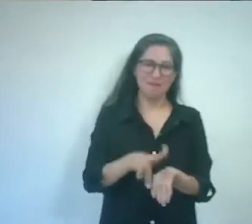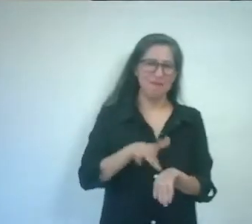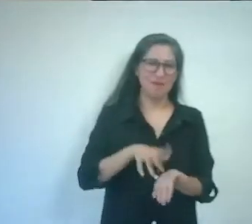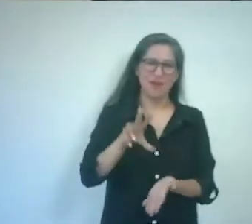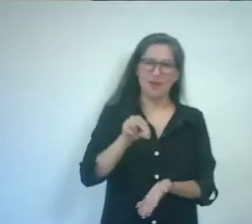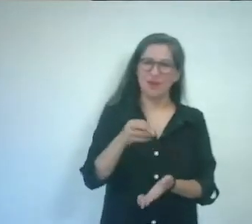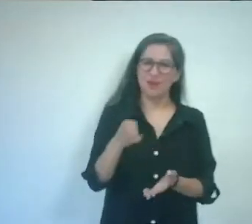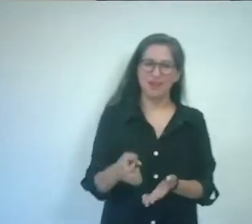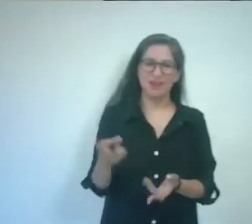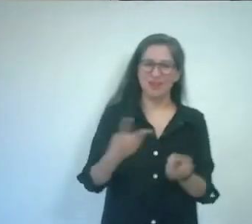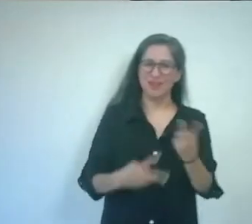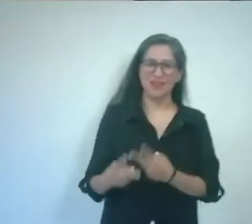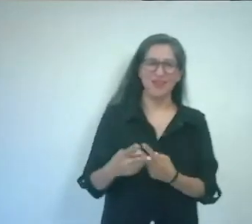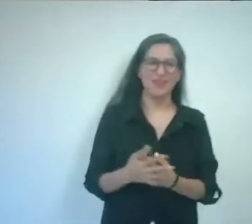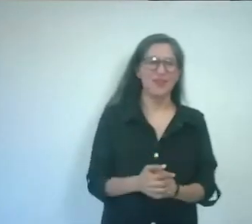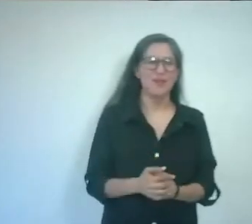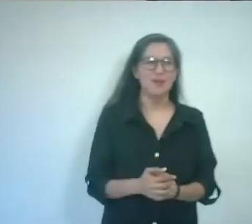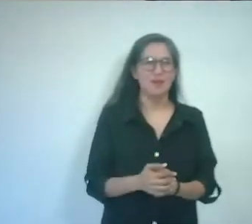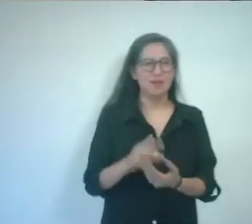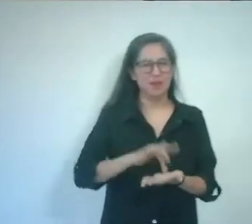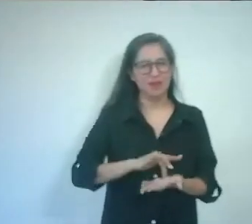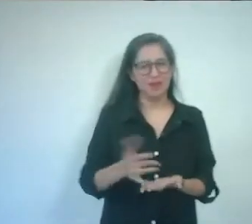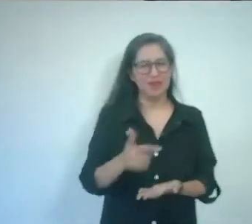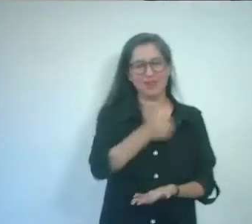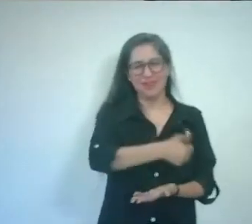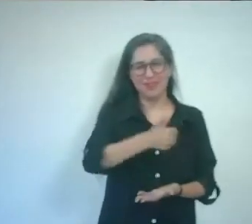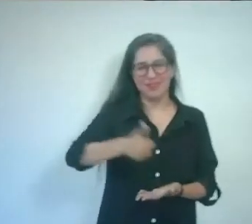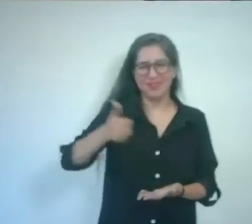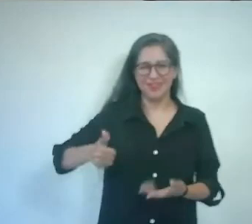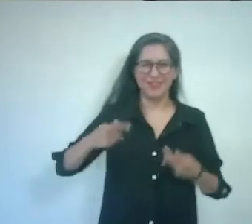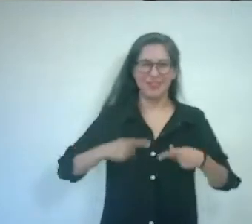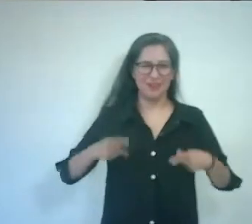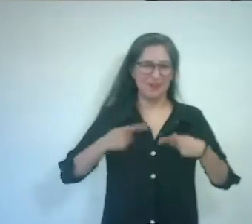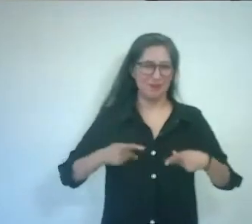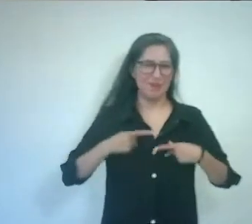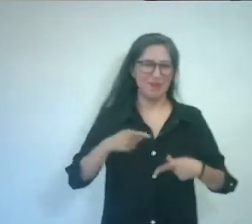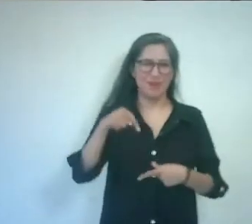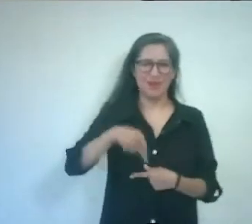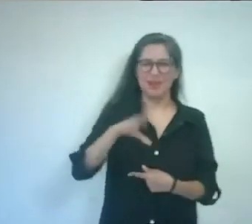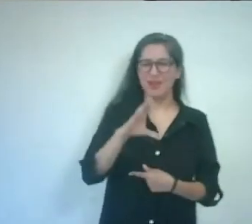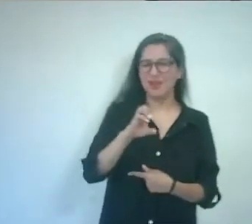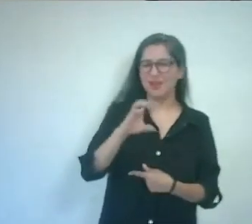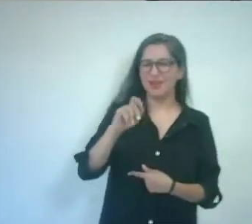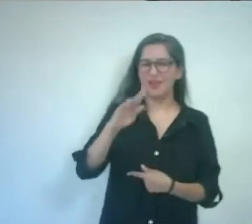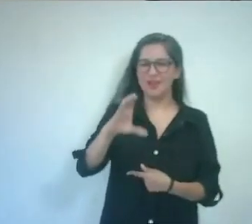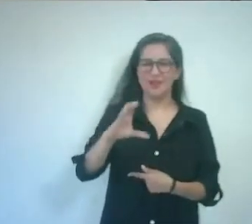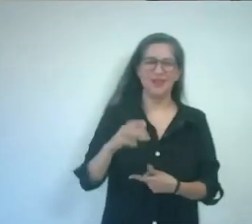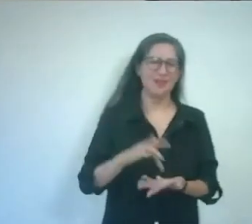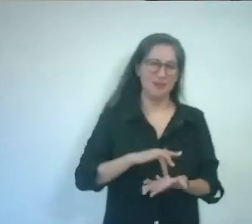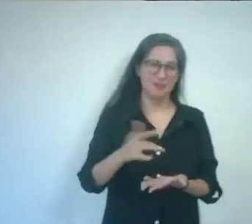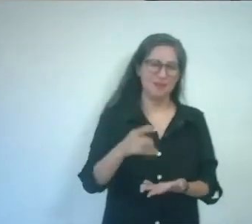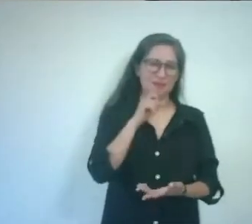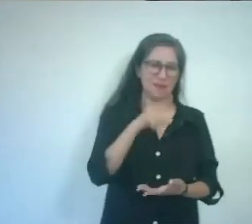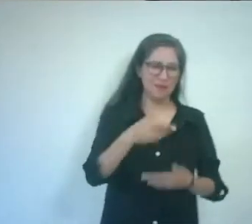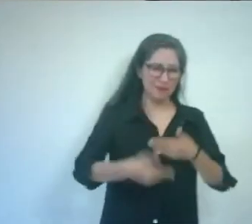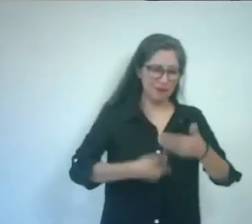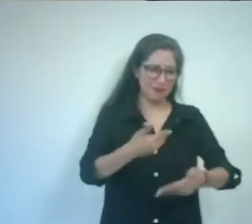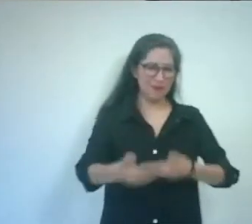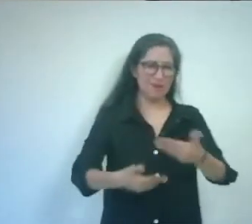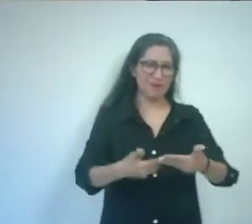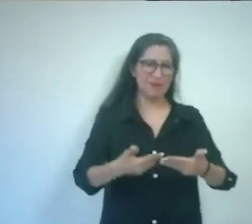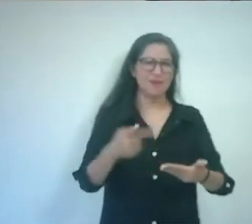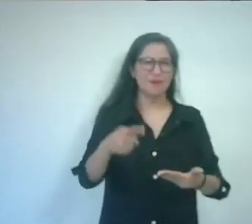No lo hacemos solamente en Consejo General, lo hacemos todas y cada una de las personas que integramos el Consejo General, el Consejo Estatal Electoral, el